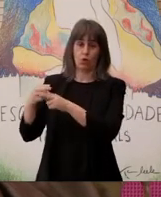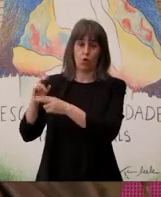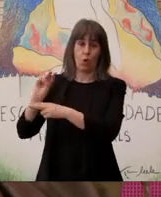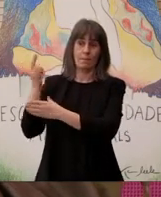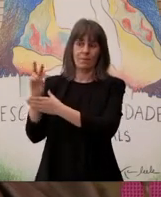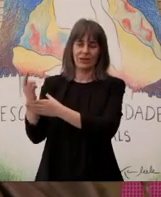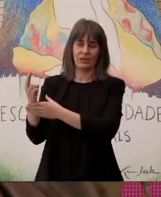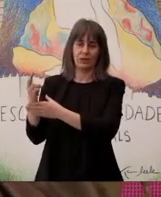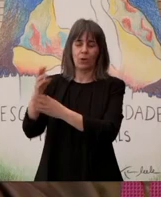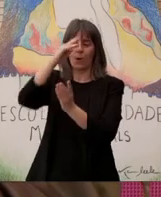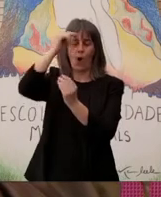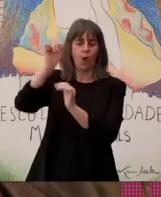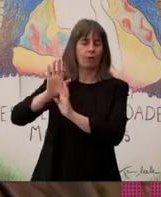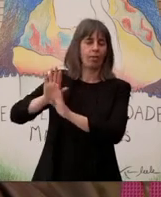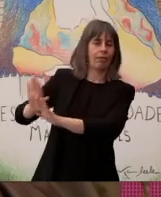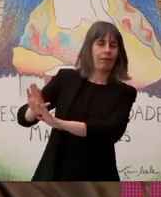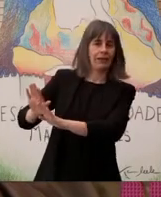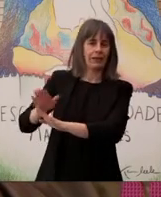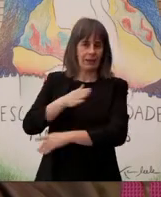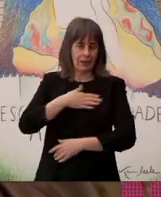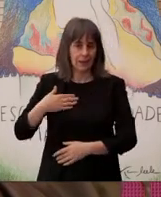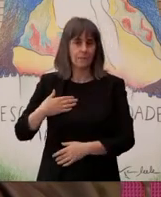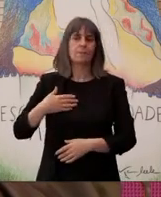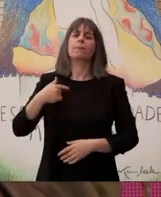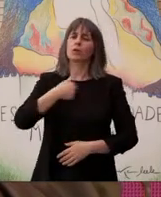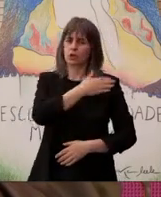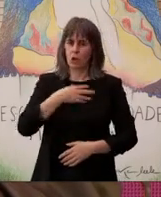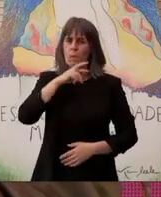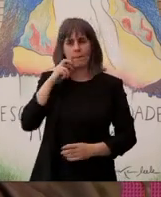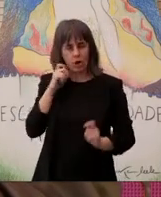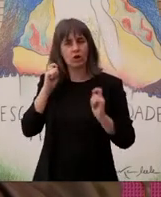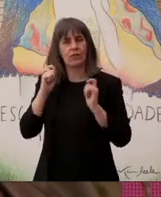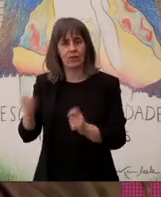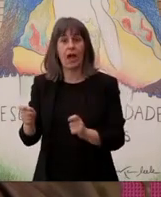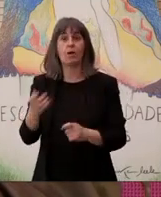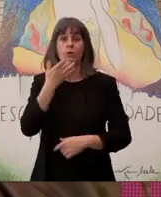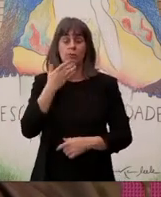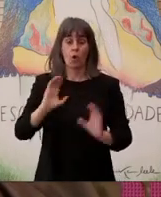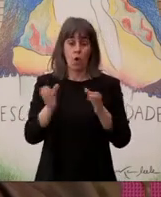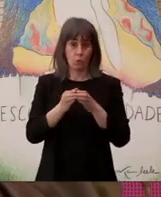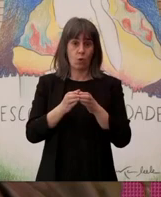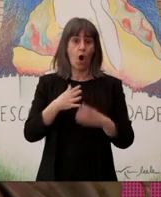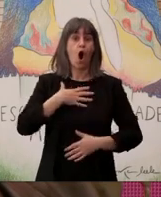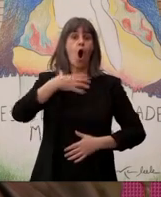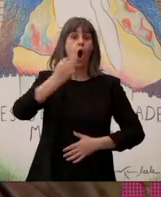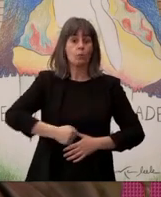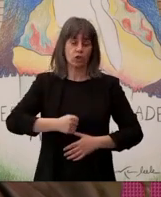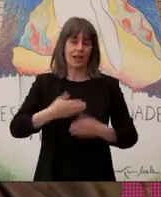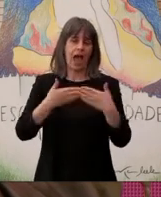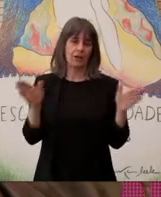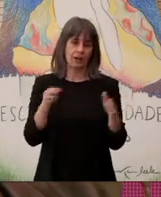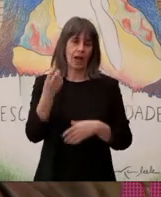muy tardas políticas con voluntad de transformadora que vende en este caso Compostela abierta no 2015 que rachó